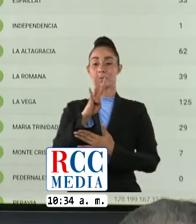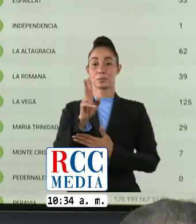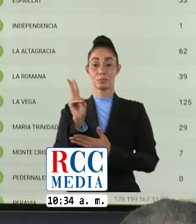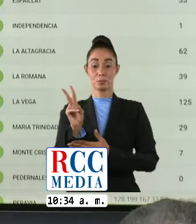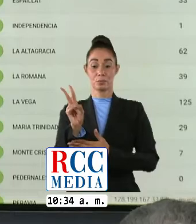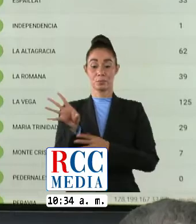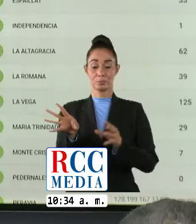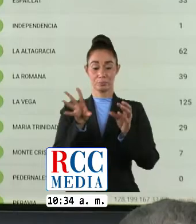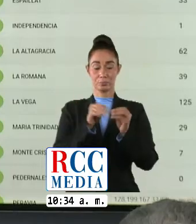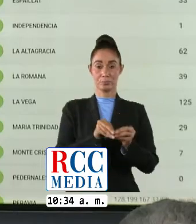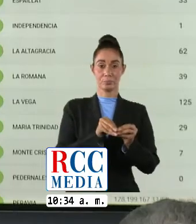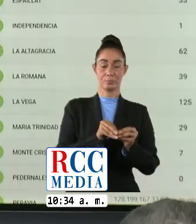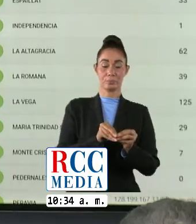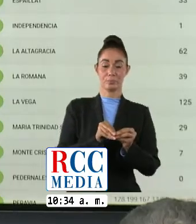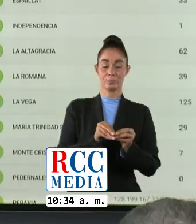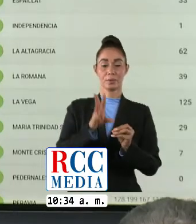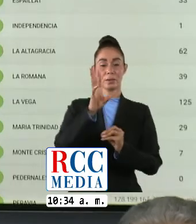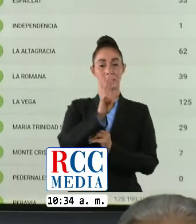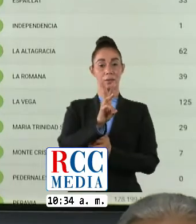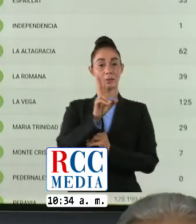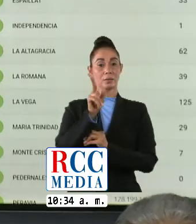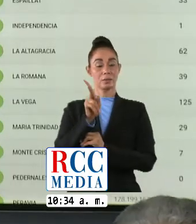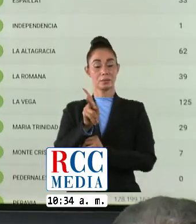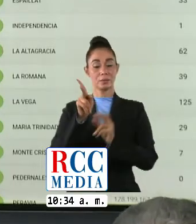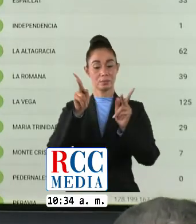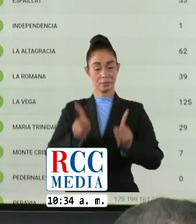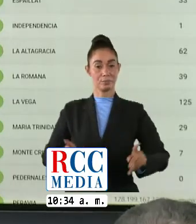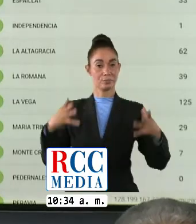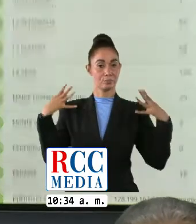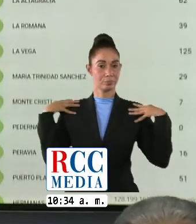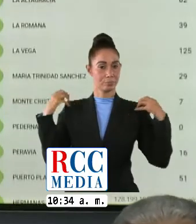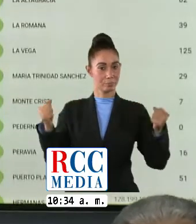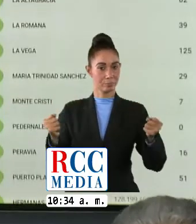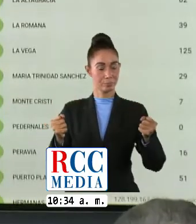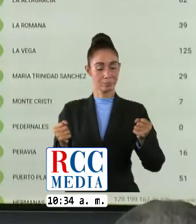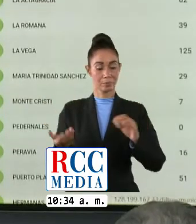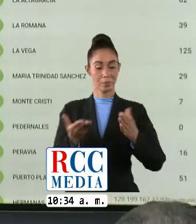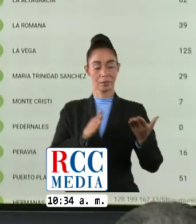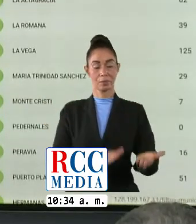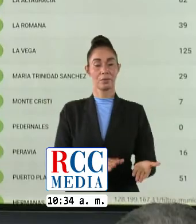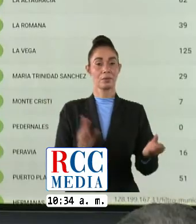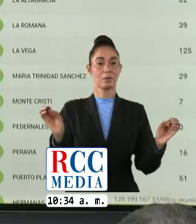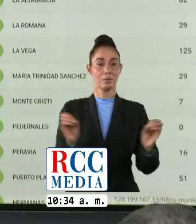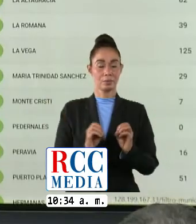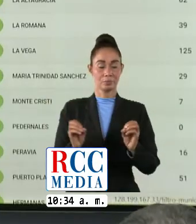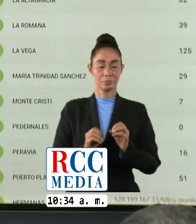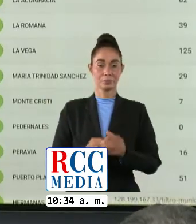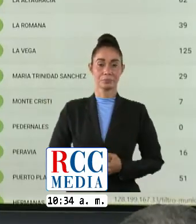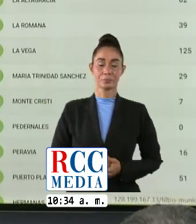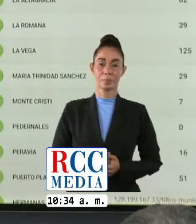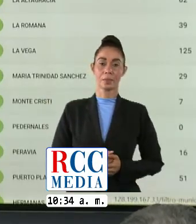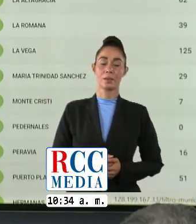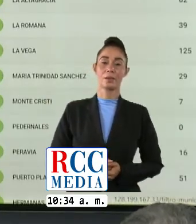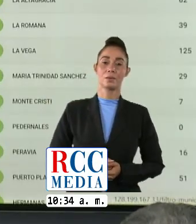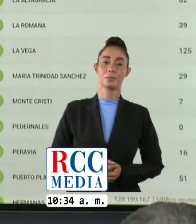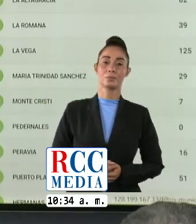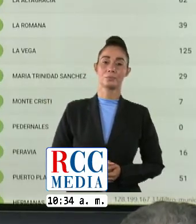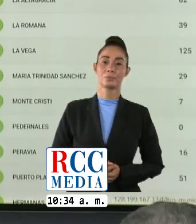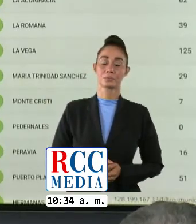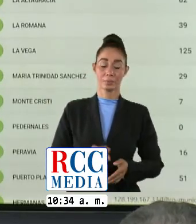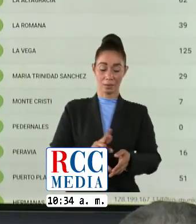142 acumulados, 62 recuperados, 0 fallecimientos.